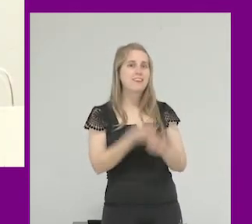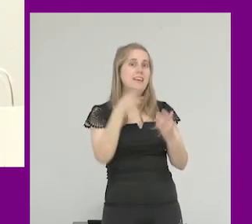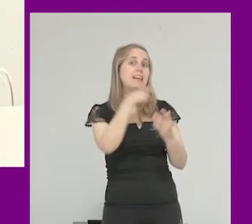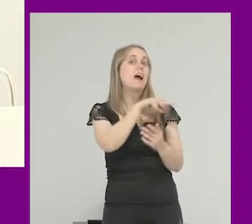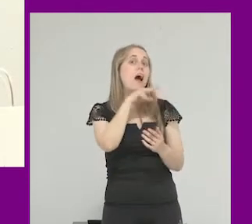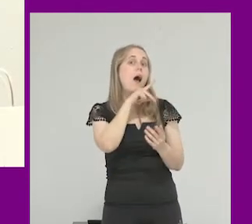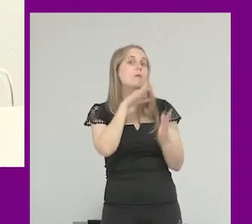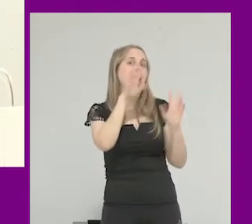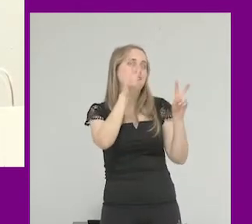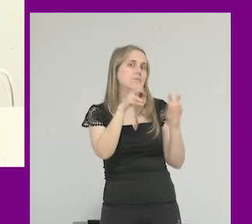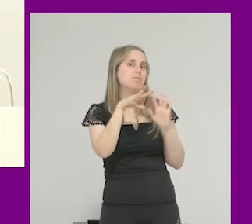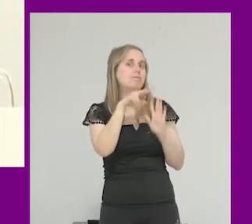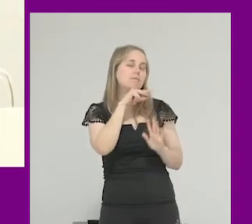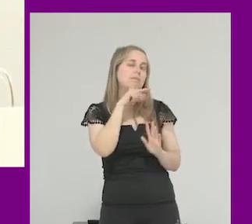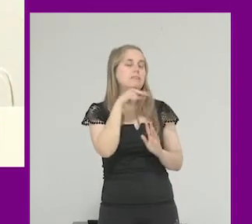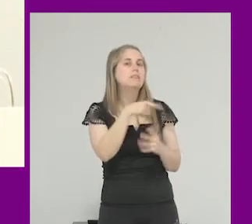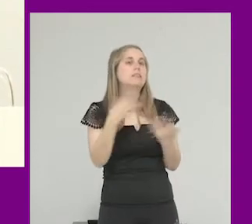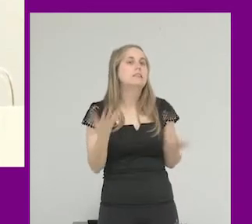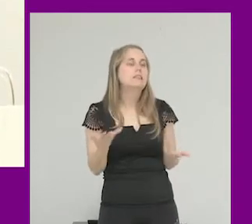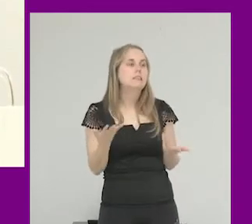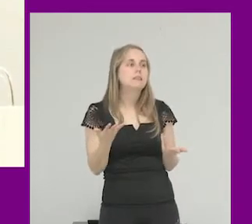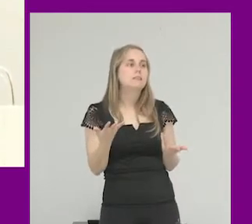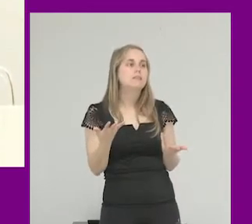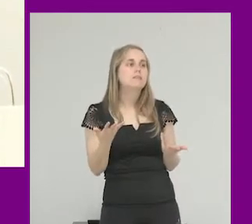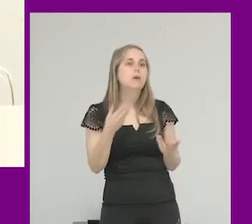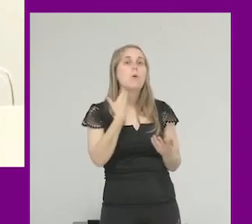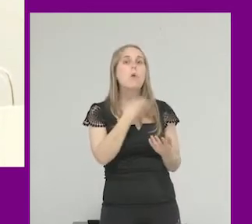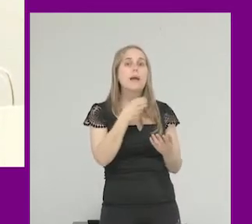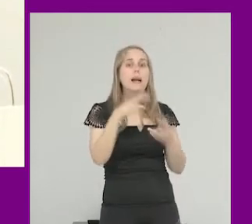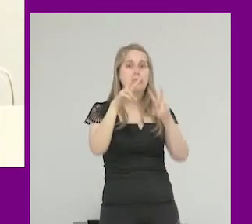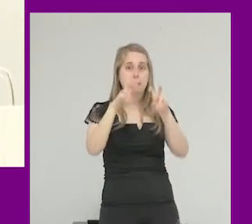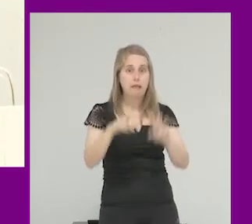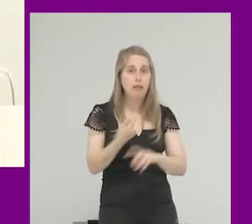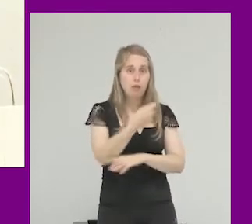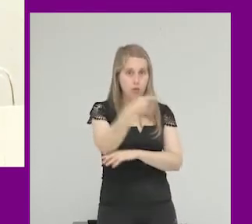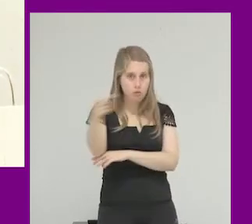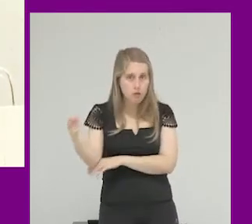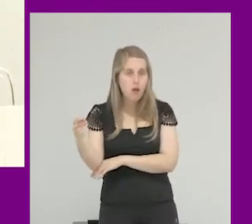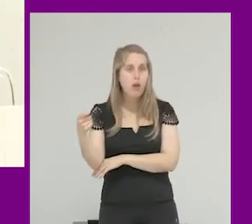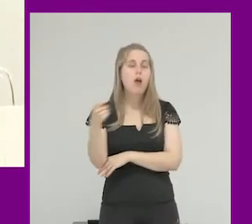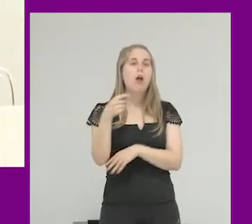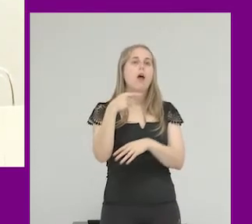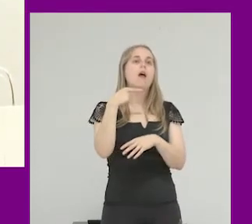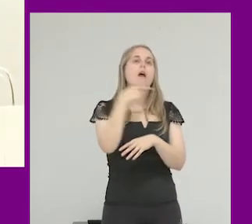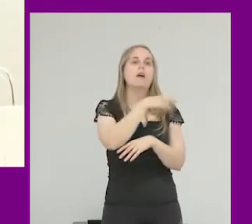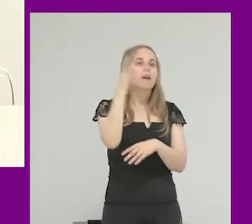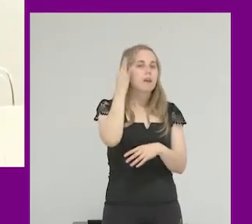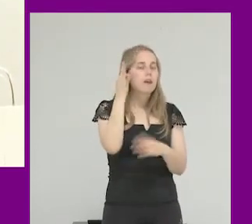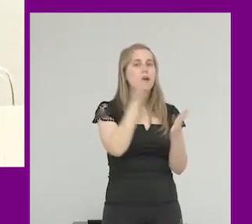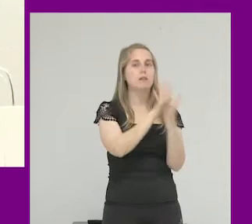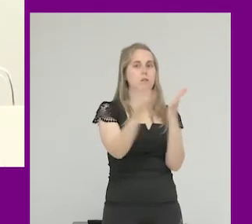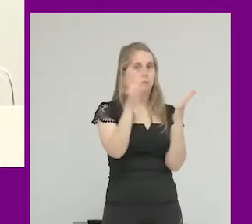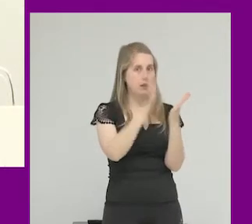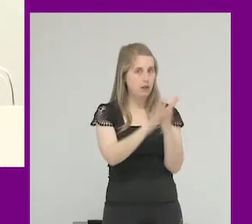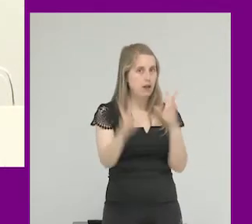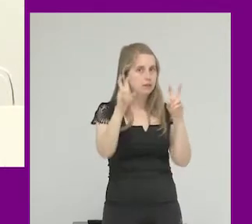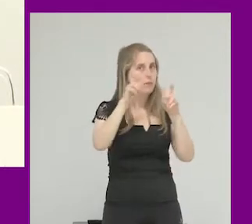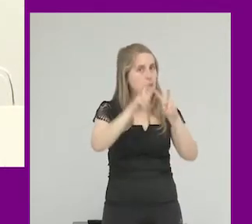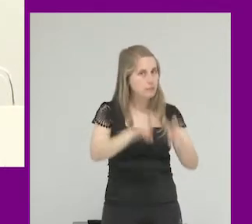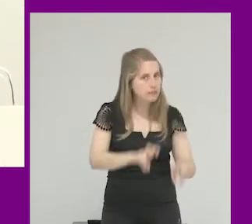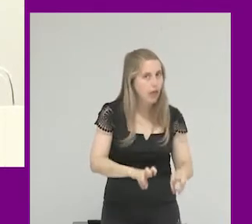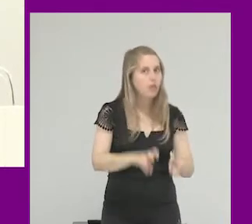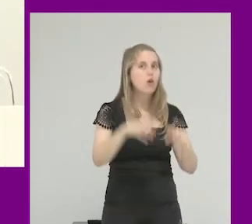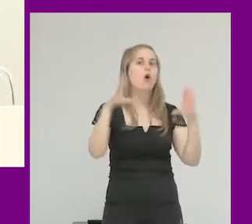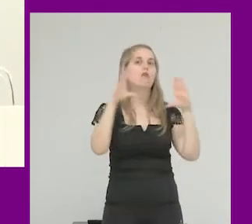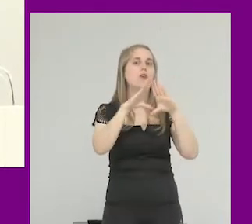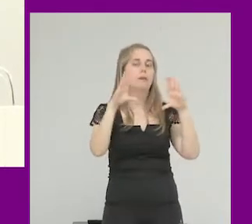de, bueno, se van a dar unas becas de investigación y os va a hablar sobre la investigación